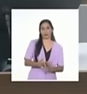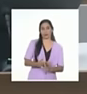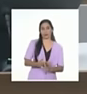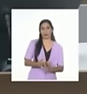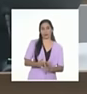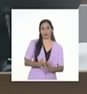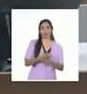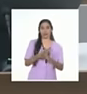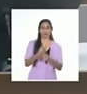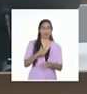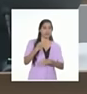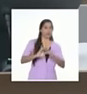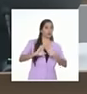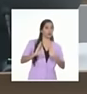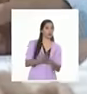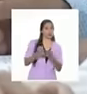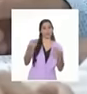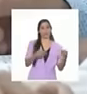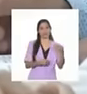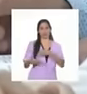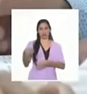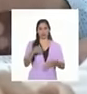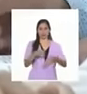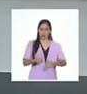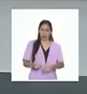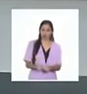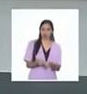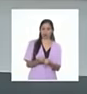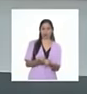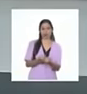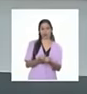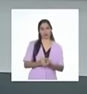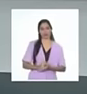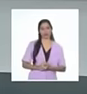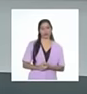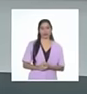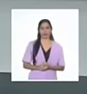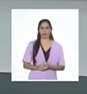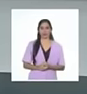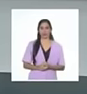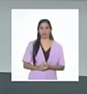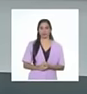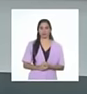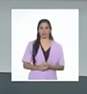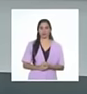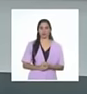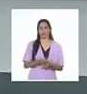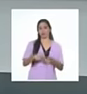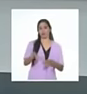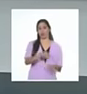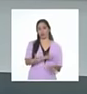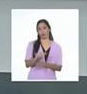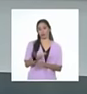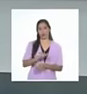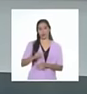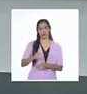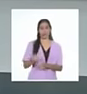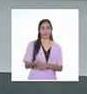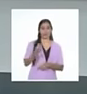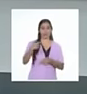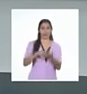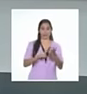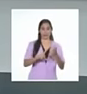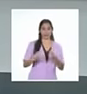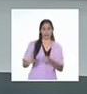seguimos usted destacaron control popular también el primer Secretario del comité central del partido se refirió al